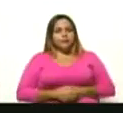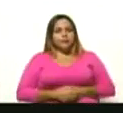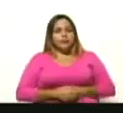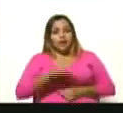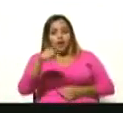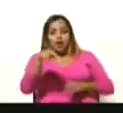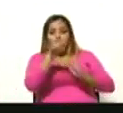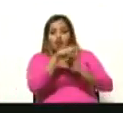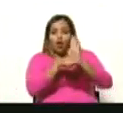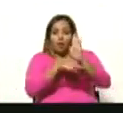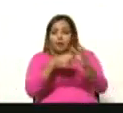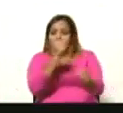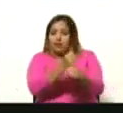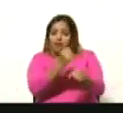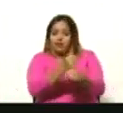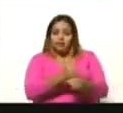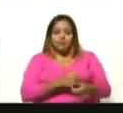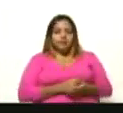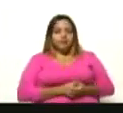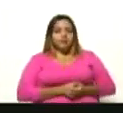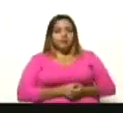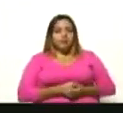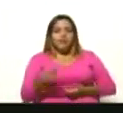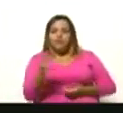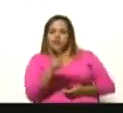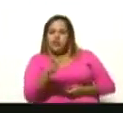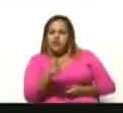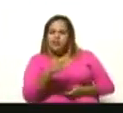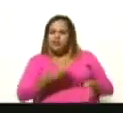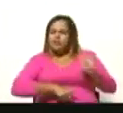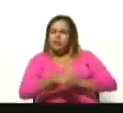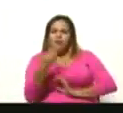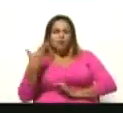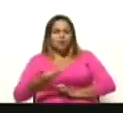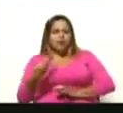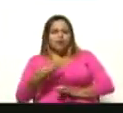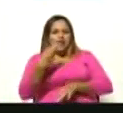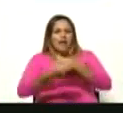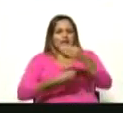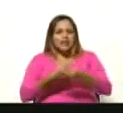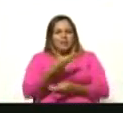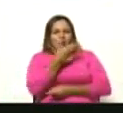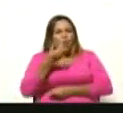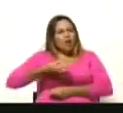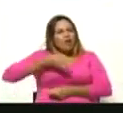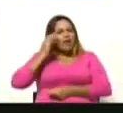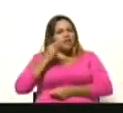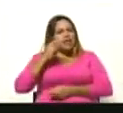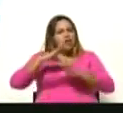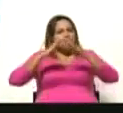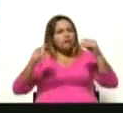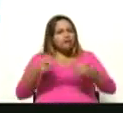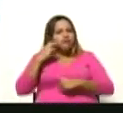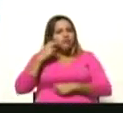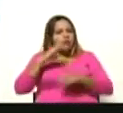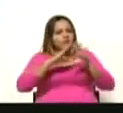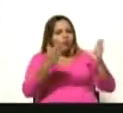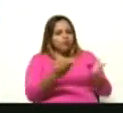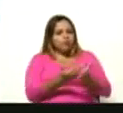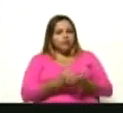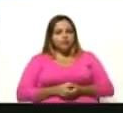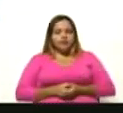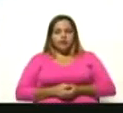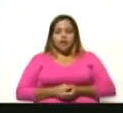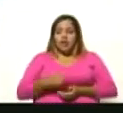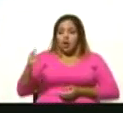con sus normas productivas, correcto. Venezuela es uno de los principales productores del mejor café y cacao del mundo. A través del